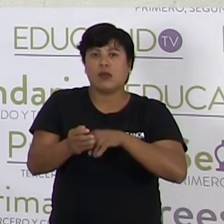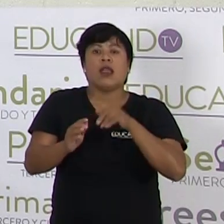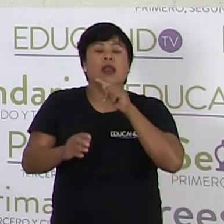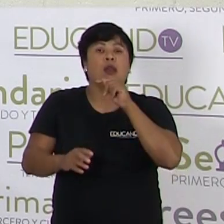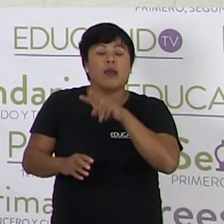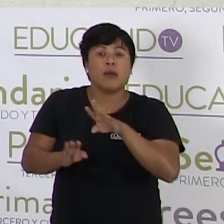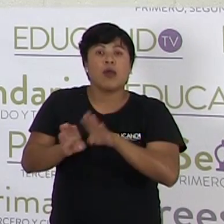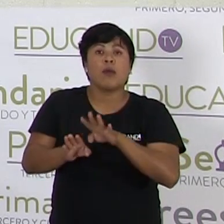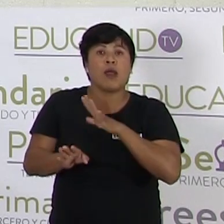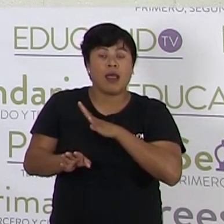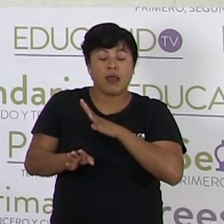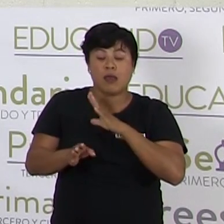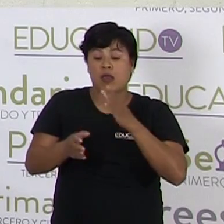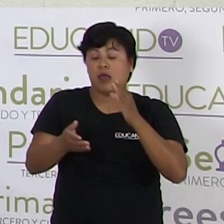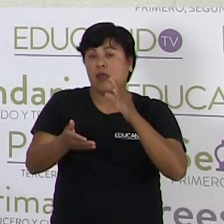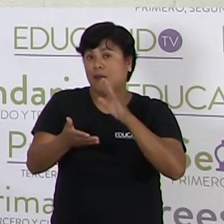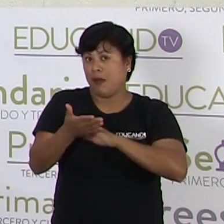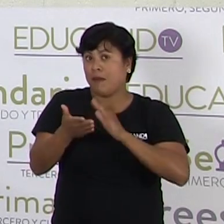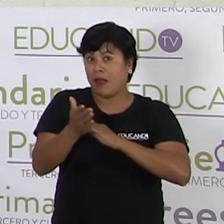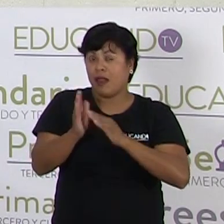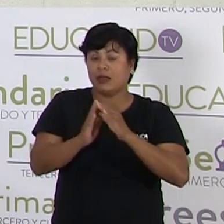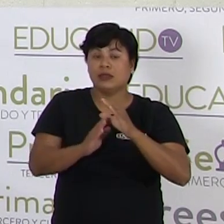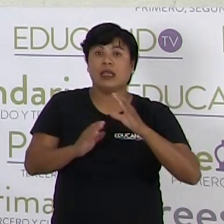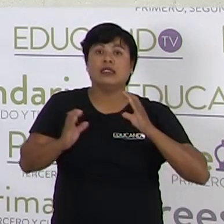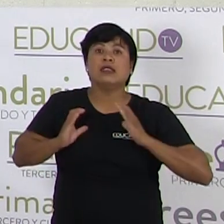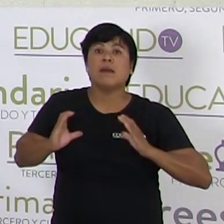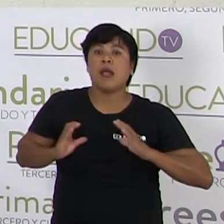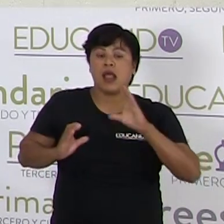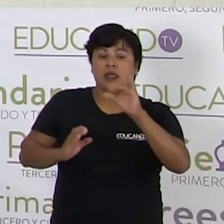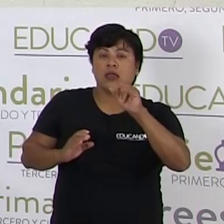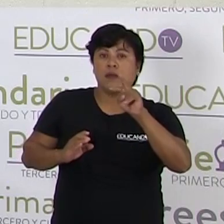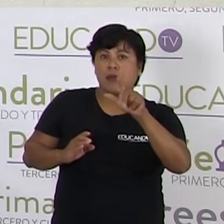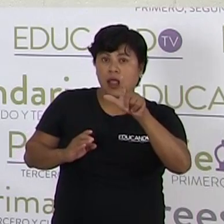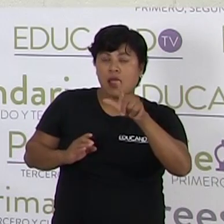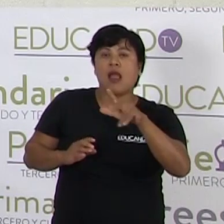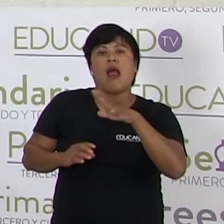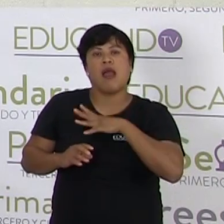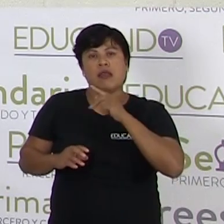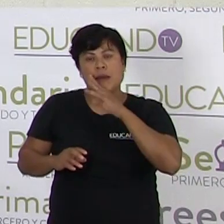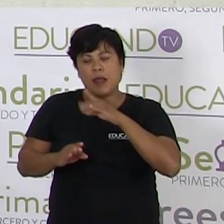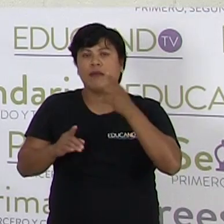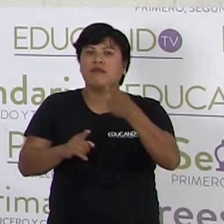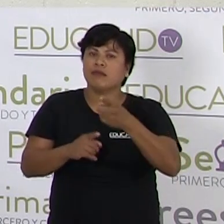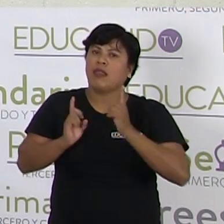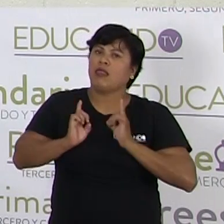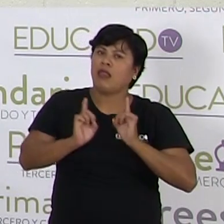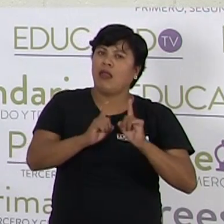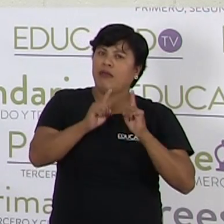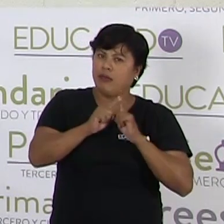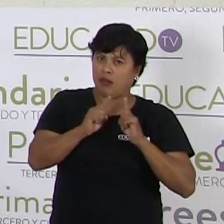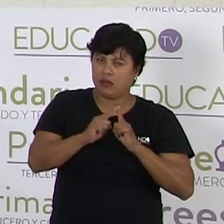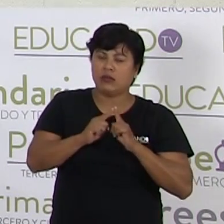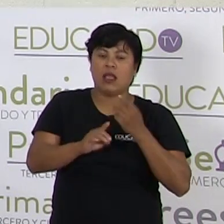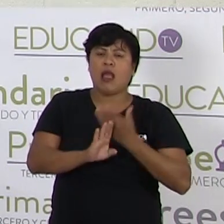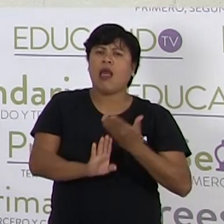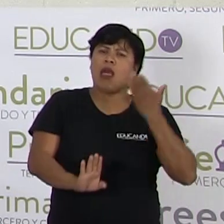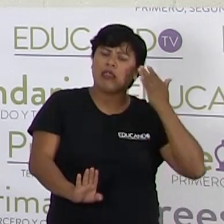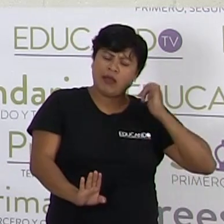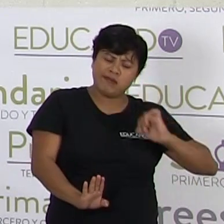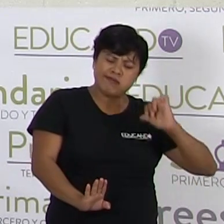que se llaman civiles, también hay documentos que son por parte de la iglesia.